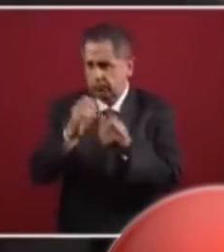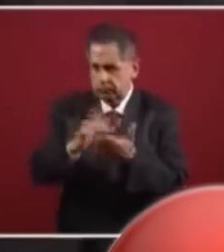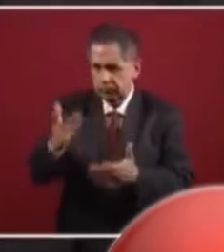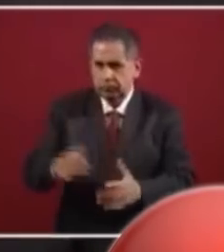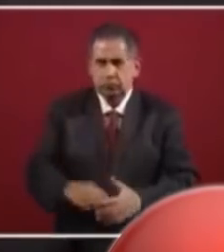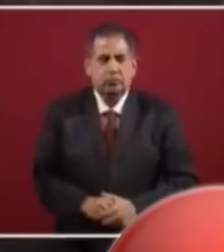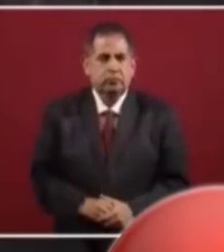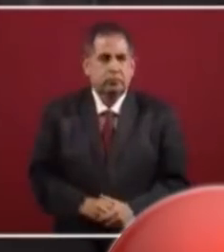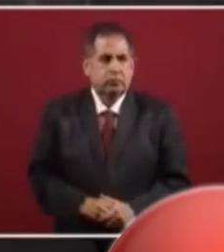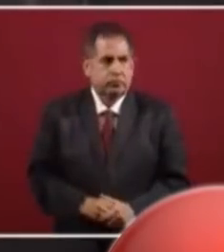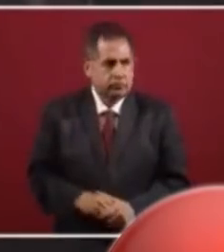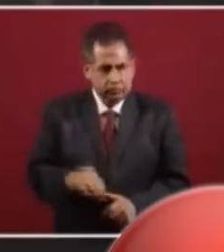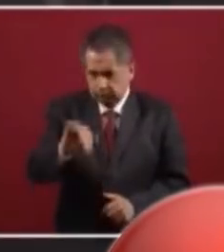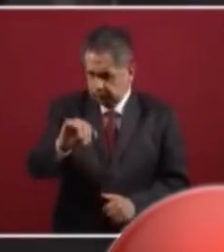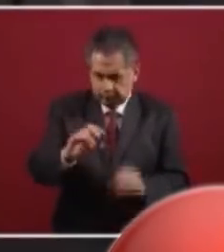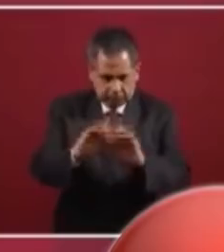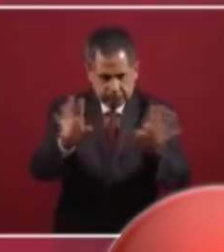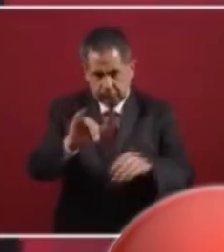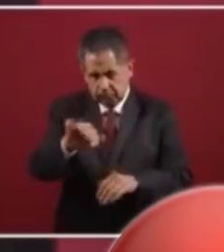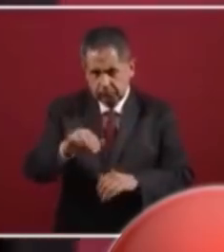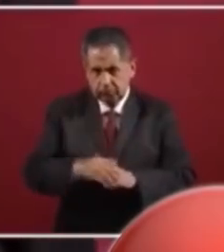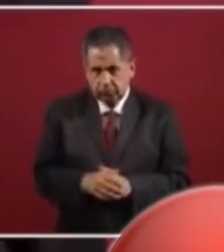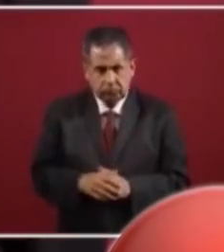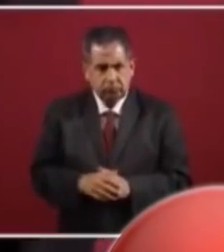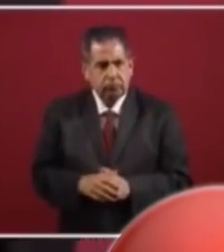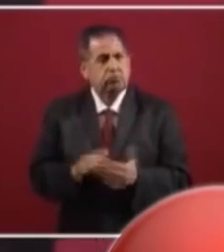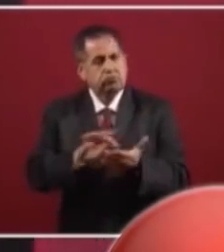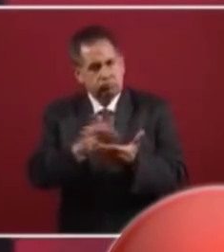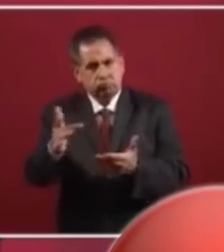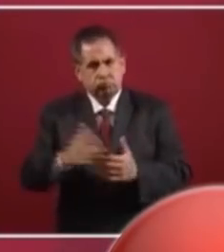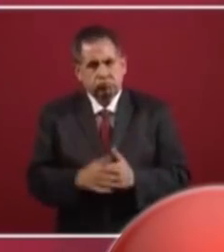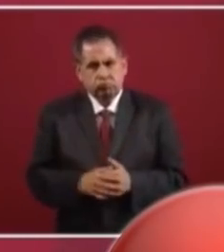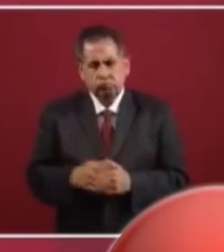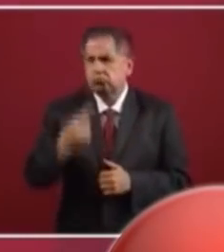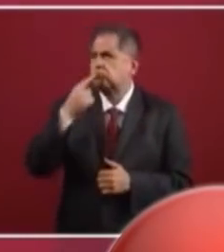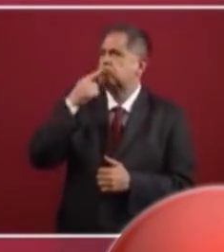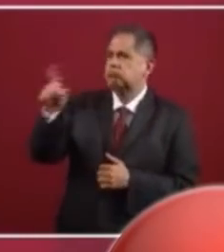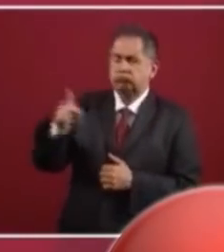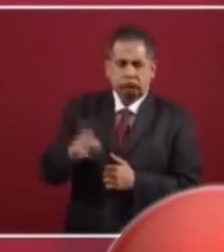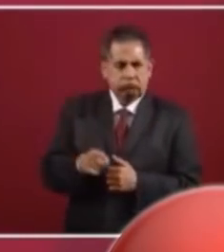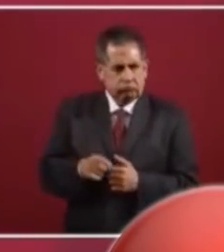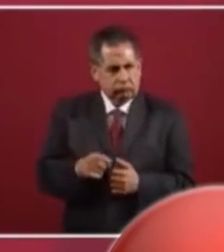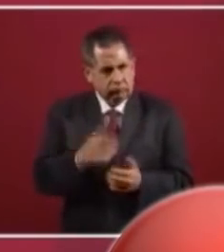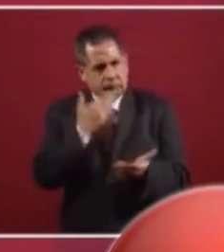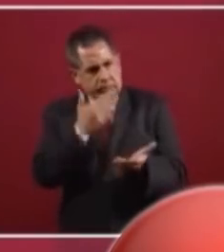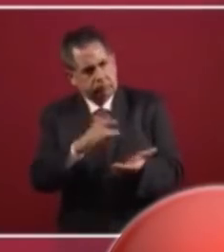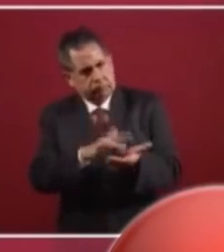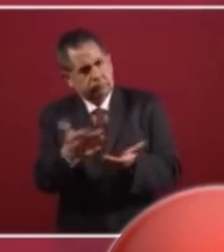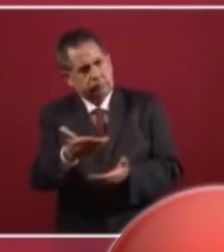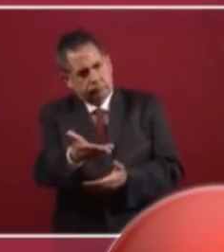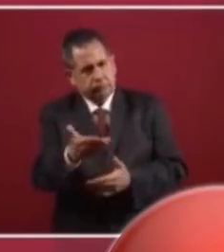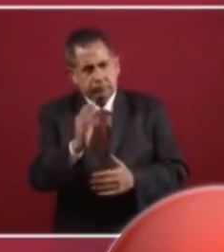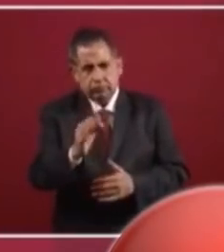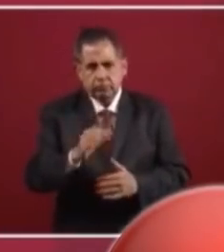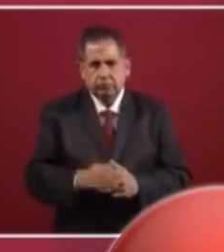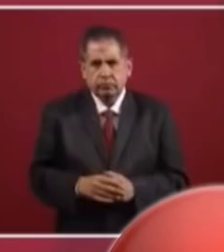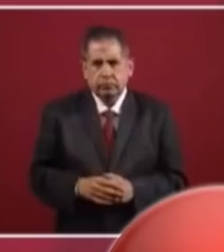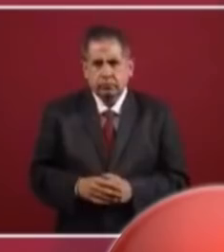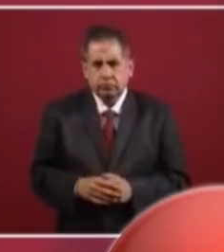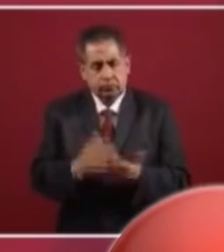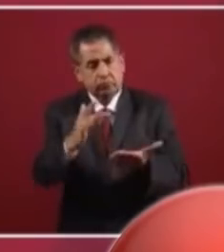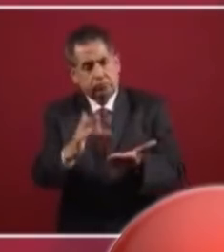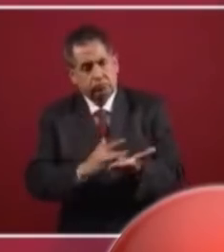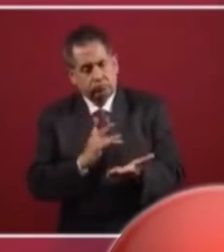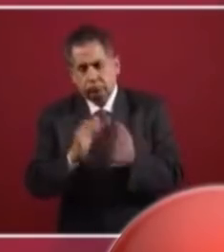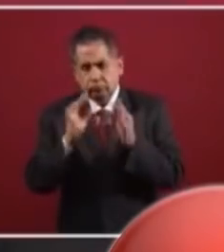sí claro que sí y agradezco tu denuncia este tu apoyo